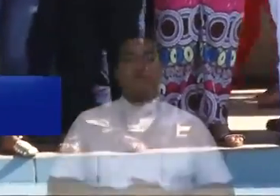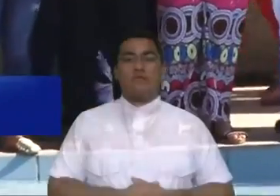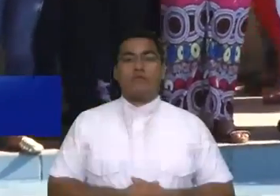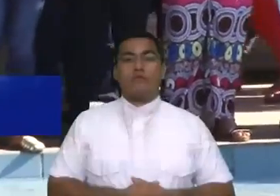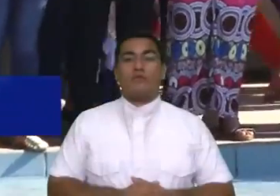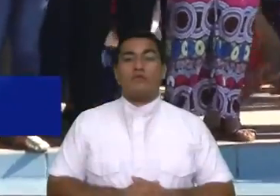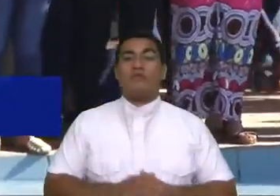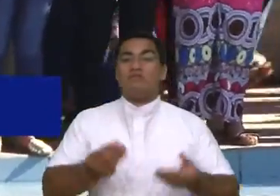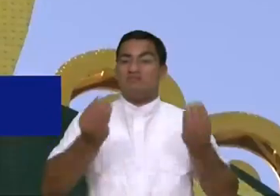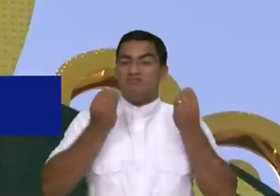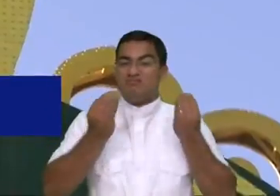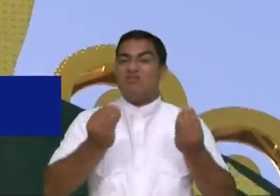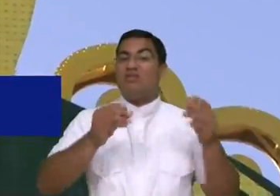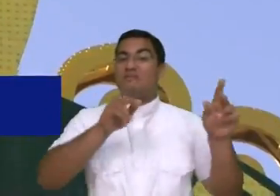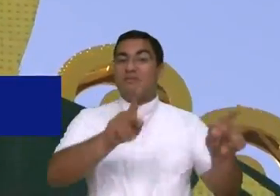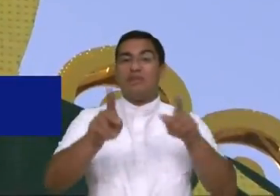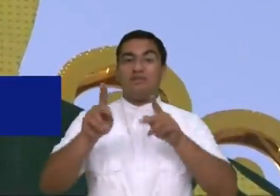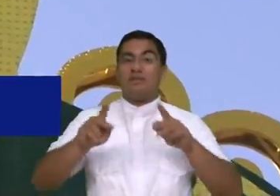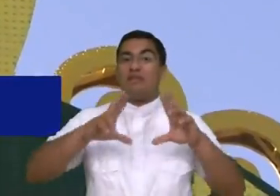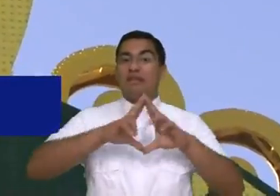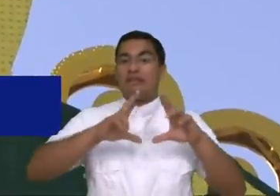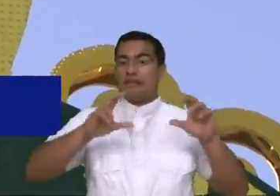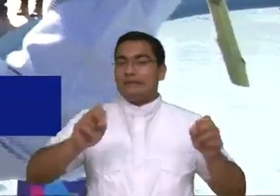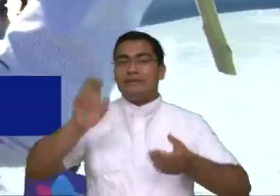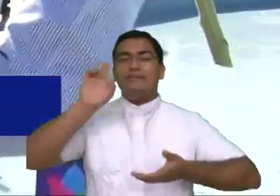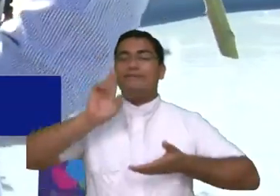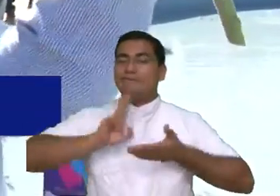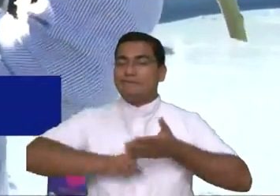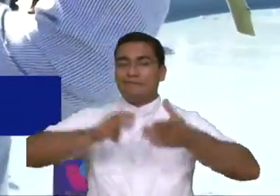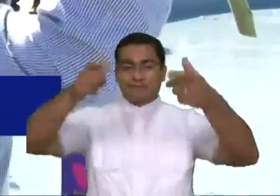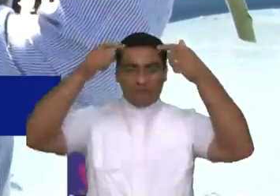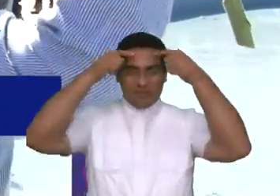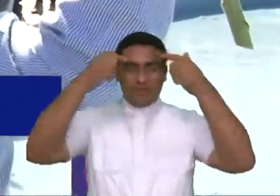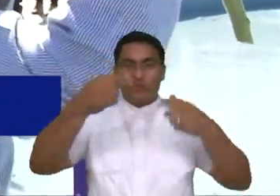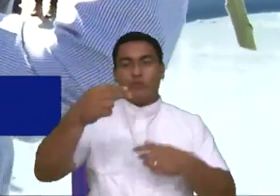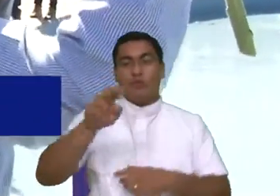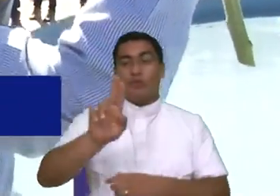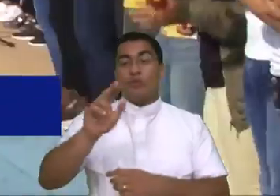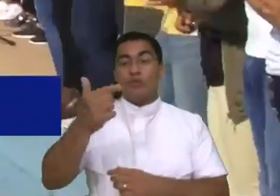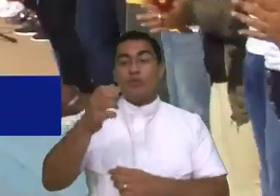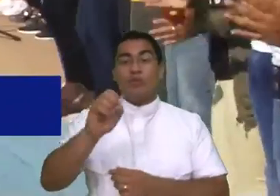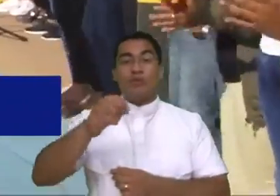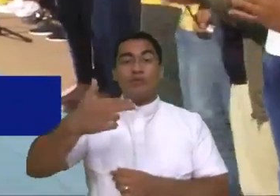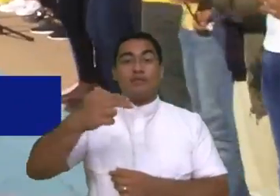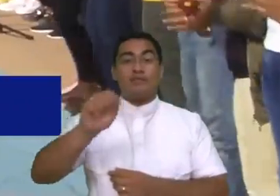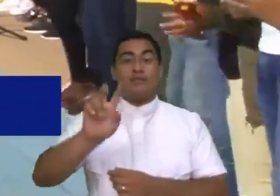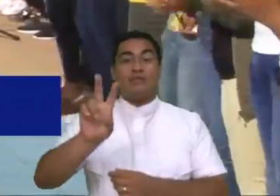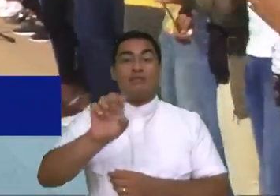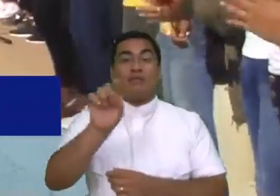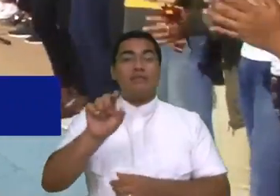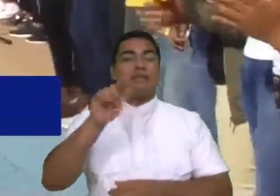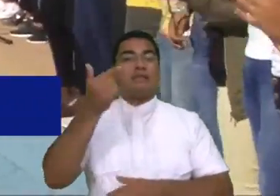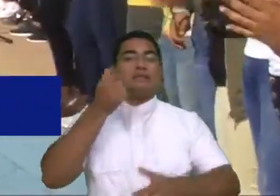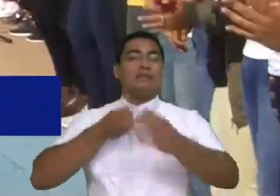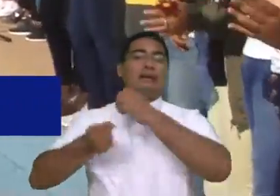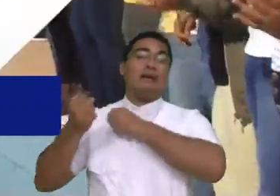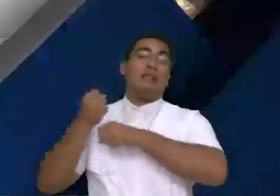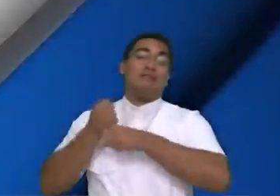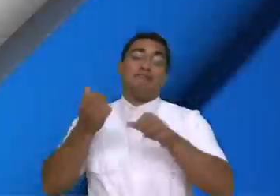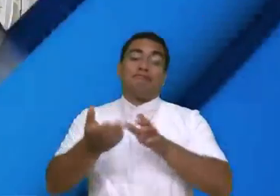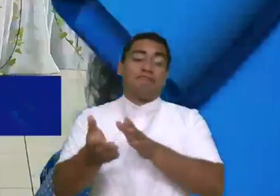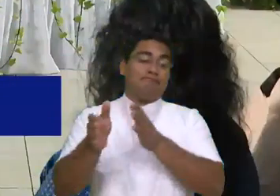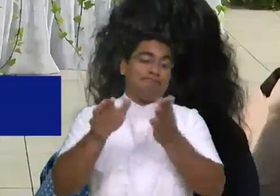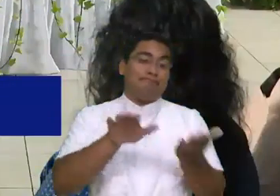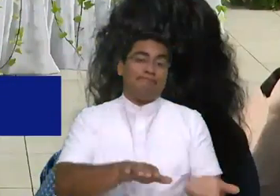Miles de nicaragüenses recuerdan al comandante eterno Hugo Chávez Frías al cumplir 7 años del paso a la